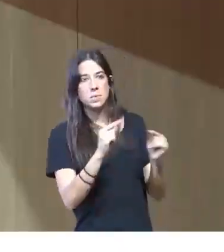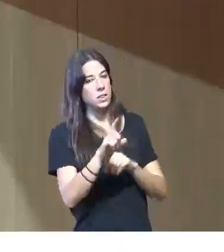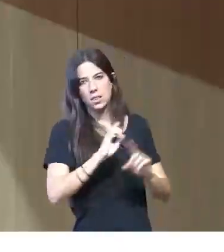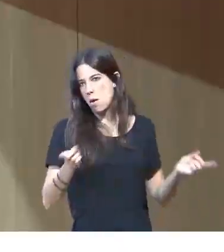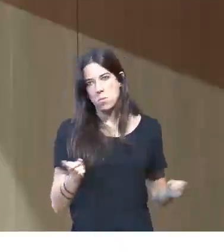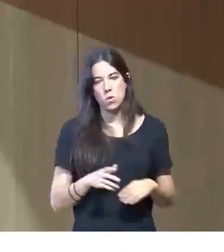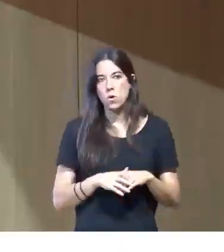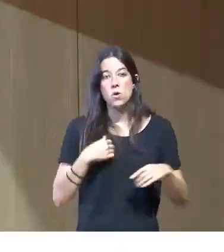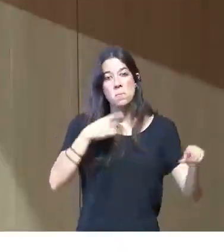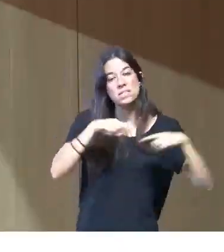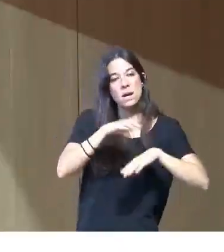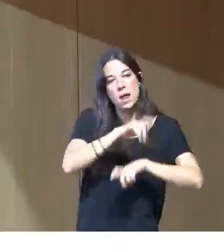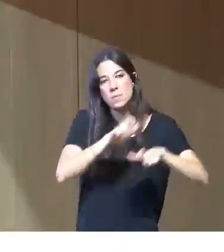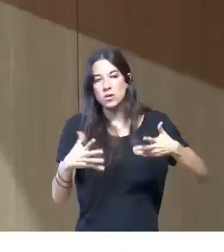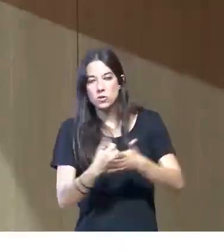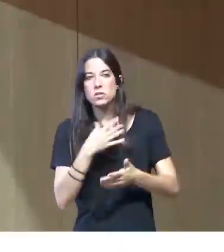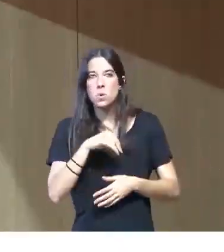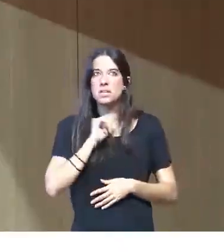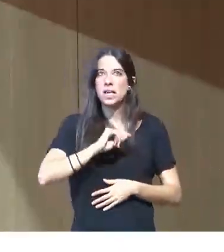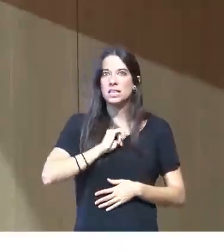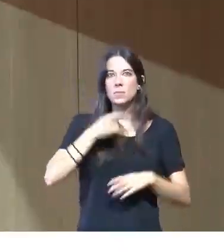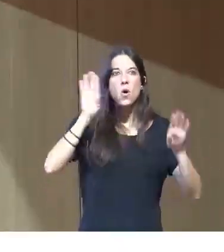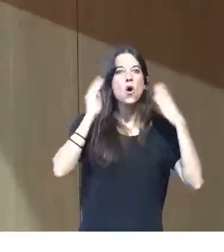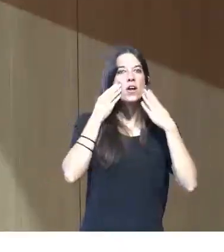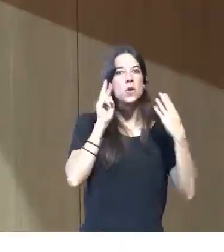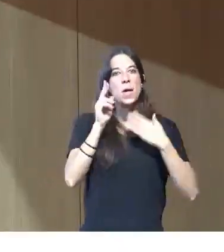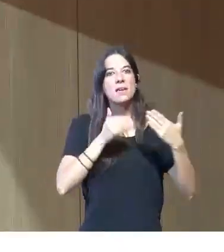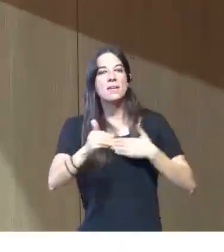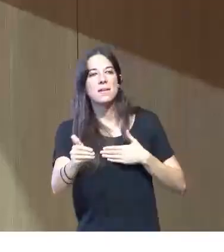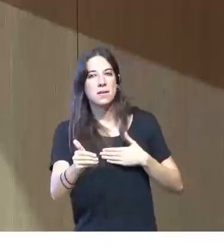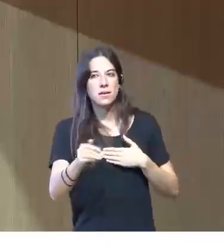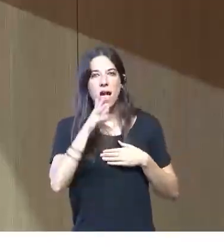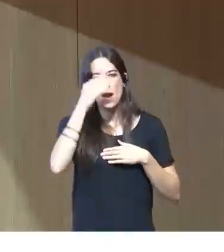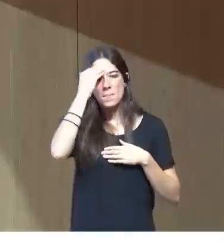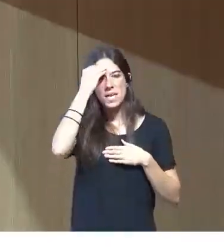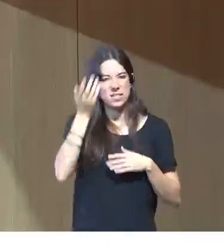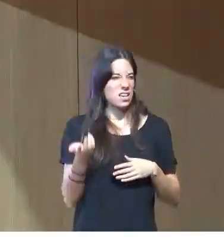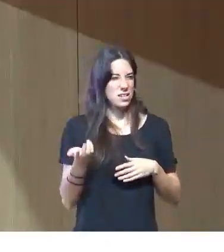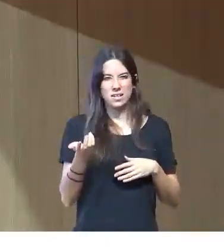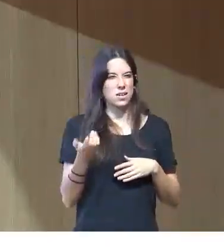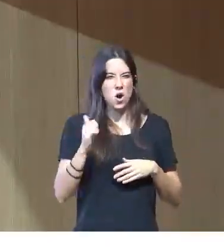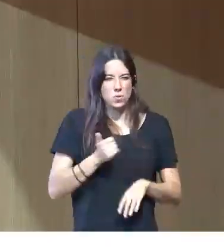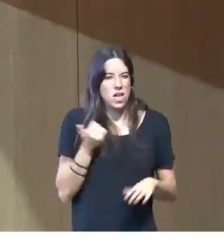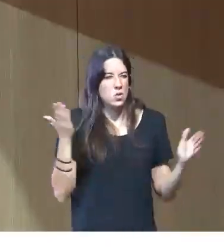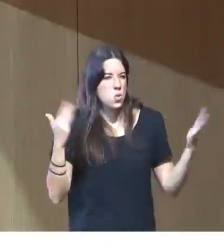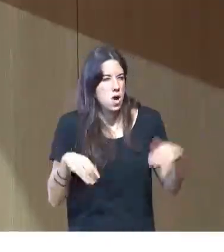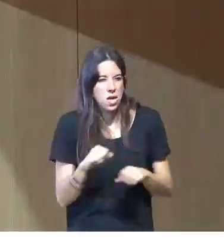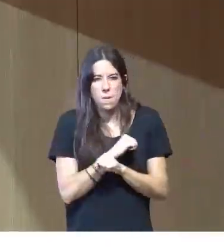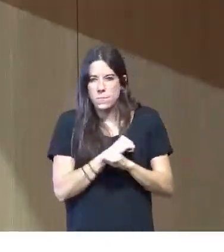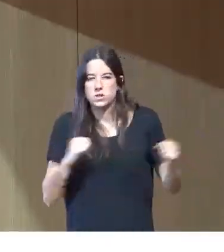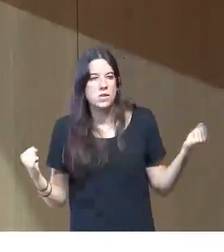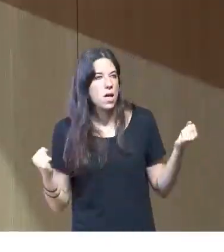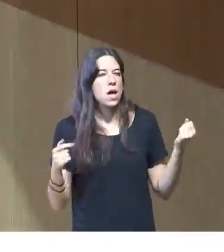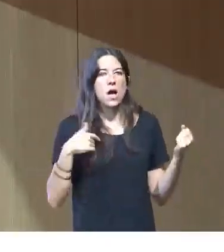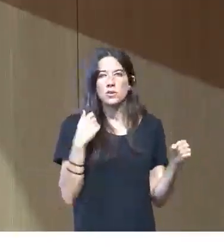que en algún momento puedan visualizar este congreso que ahora mismo piensan que no tienen ninguna oportunidad que